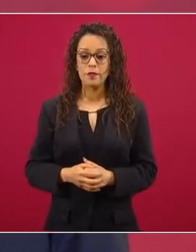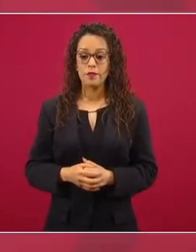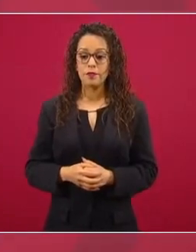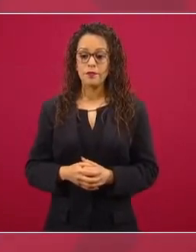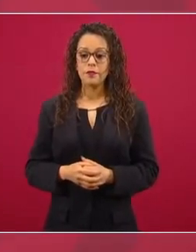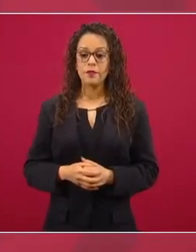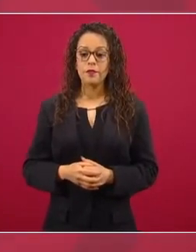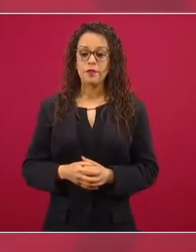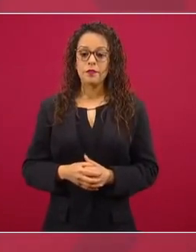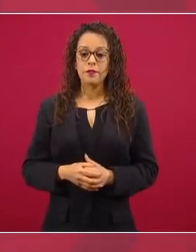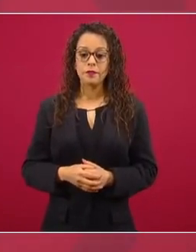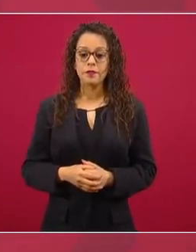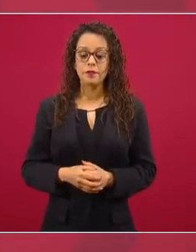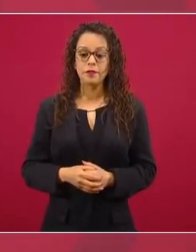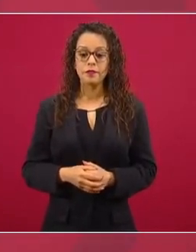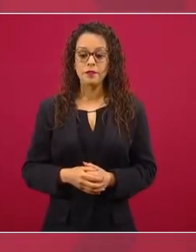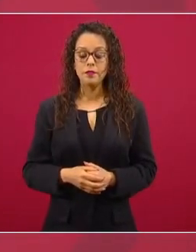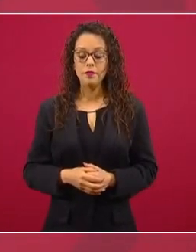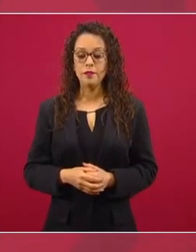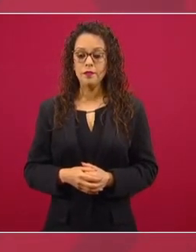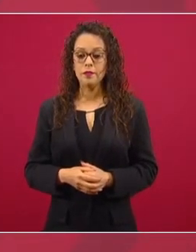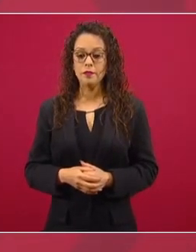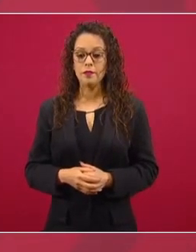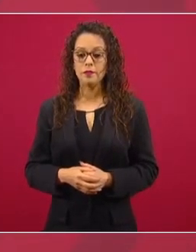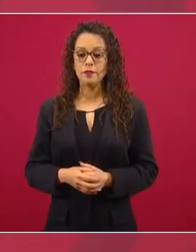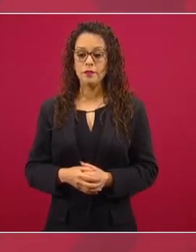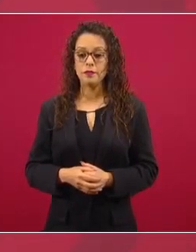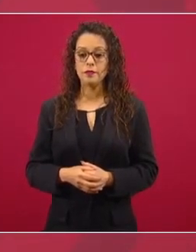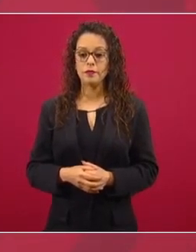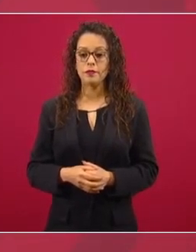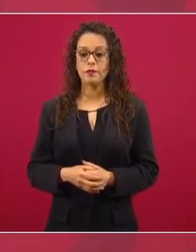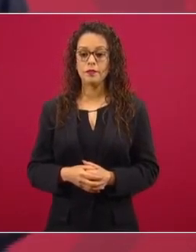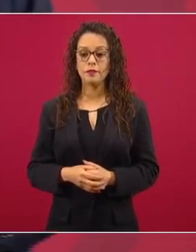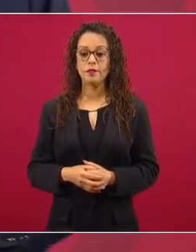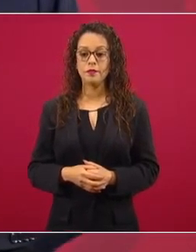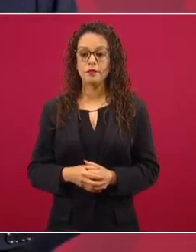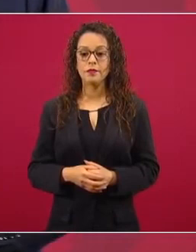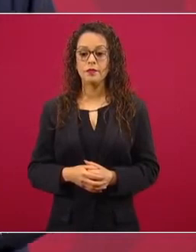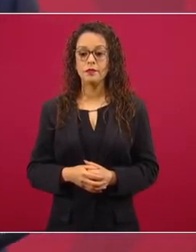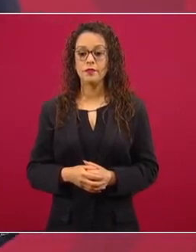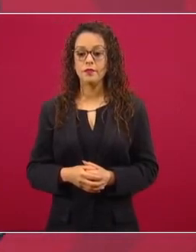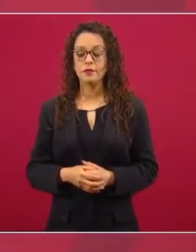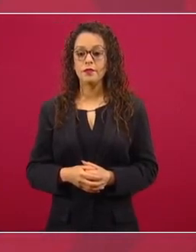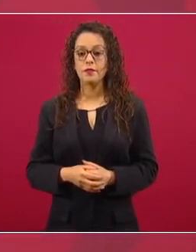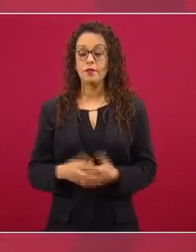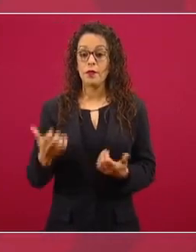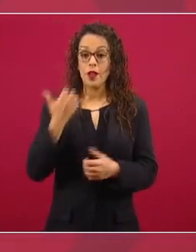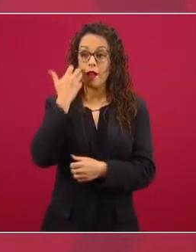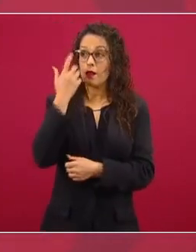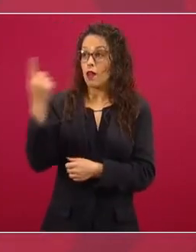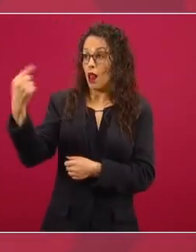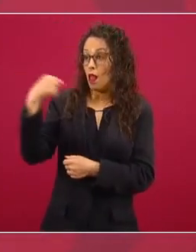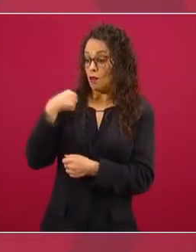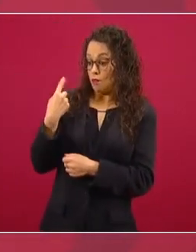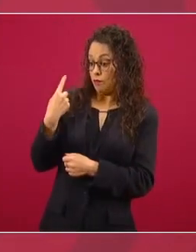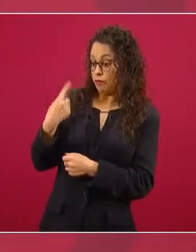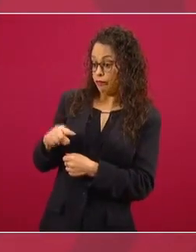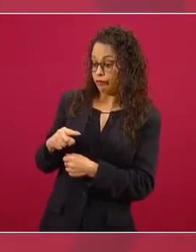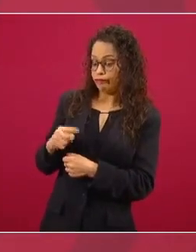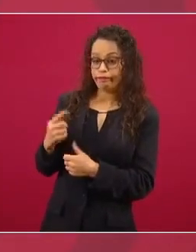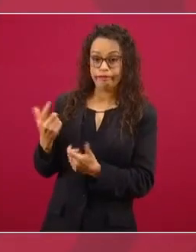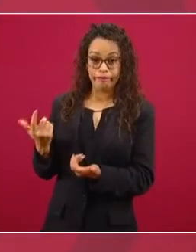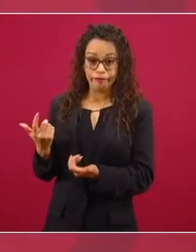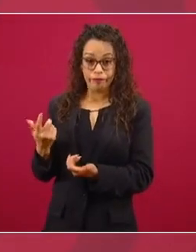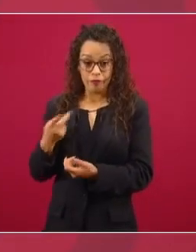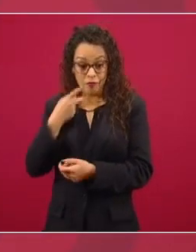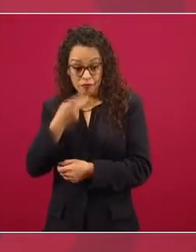nos dejamos chantajear por nadie, porque no establecemos relaciones de complicidad